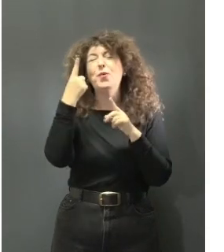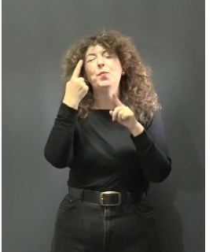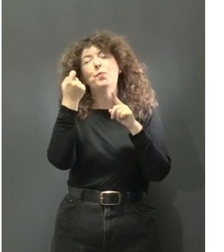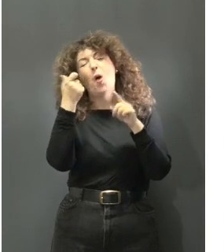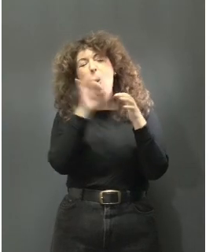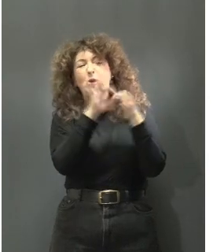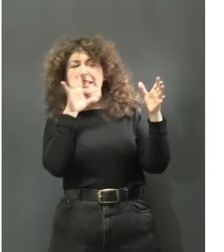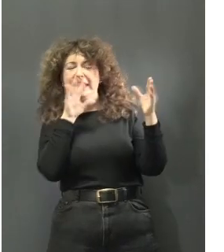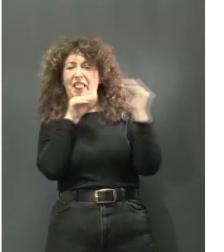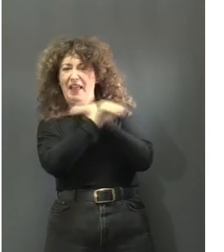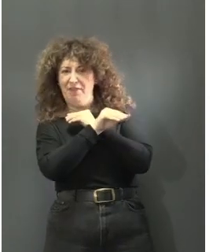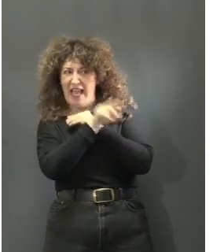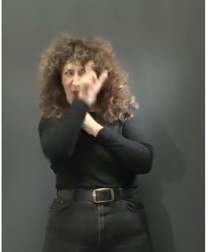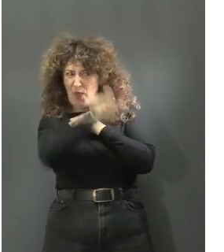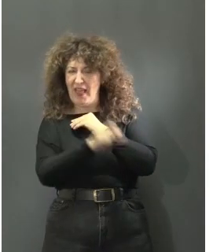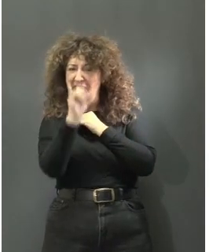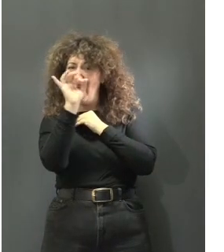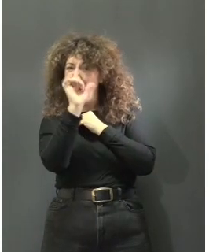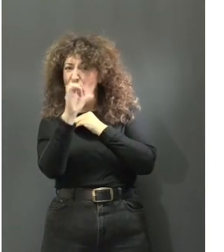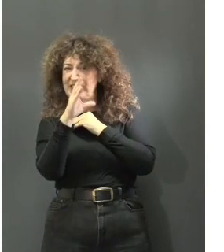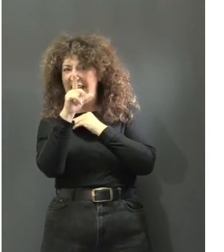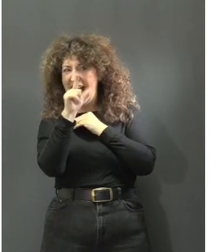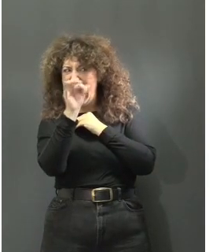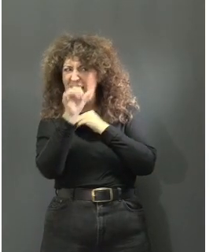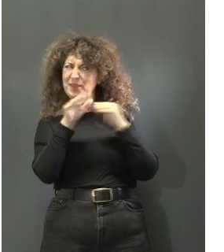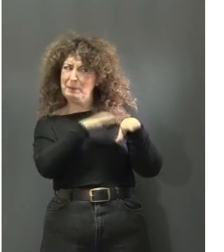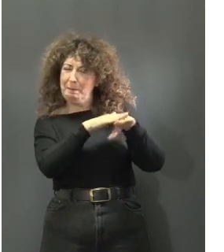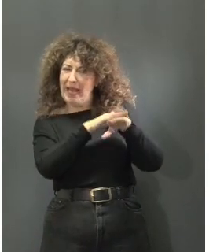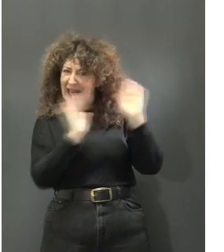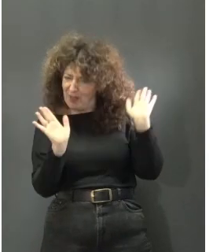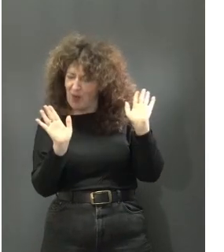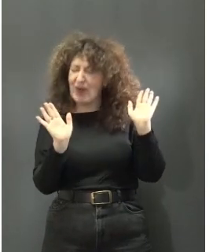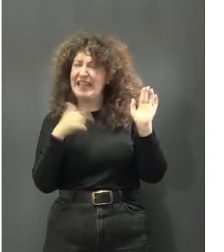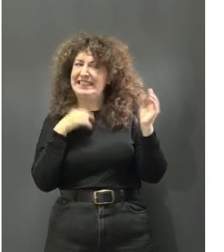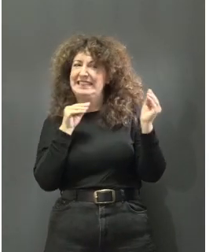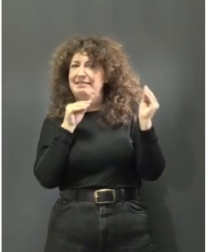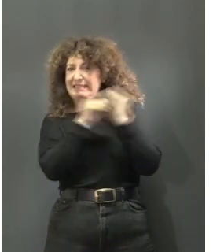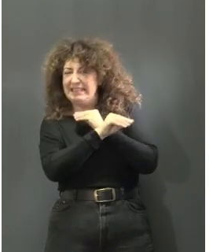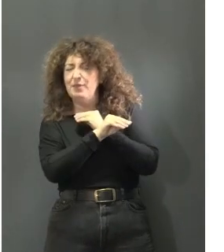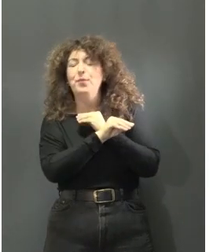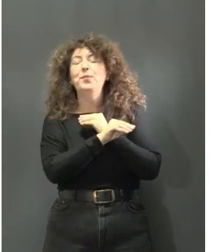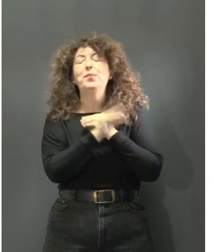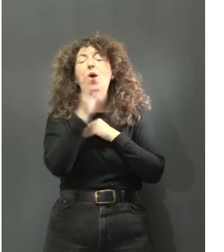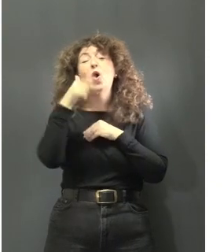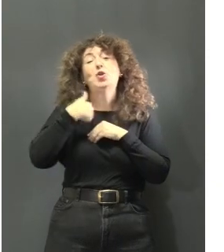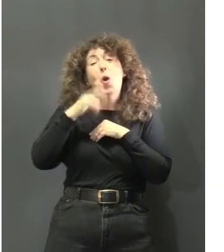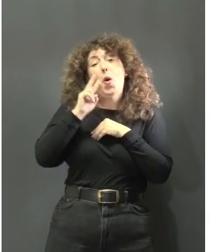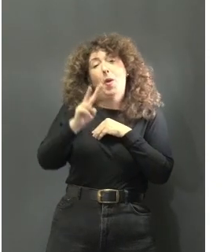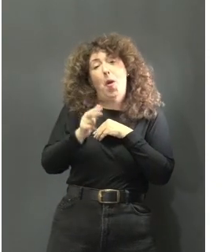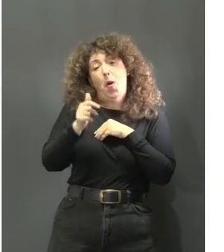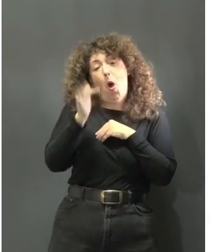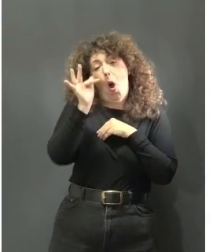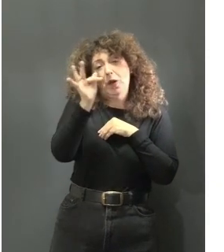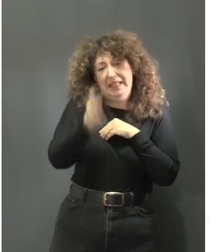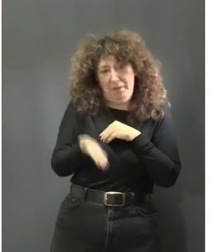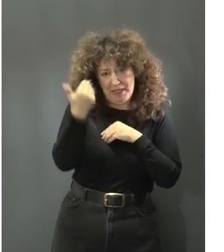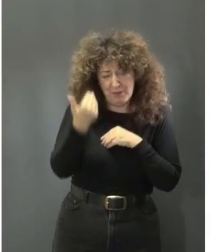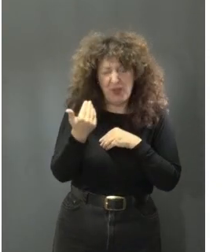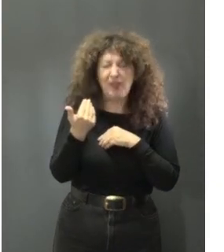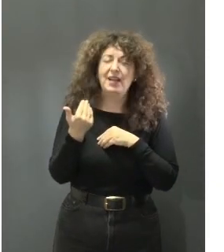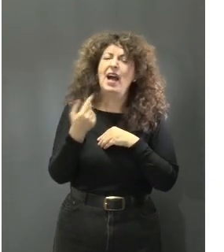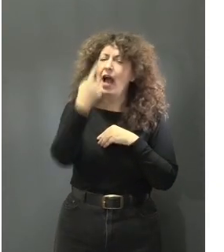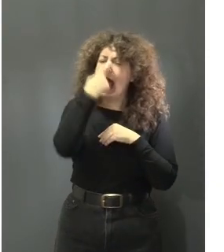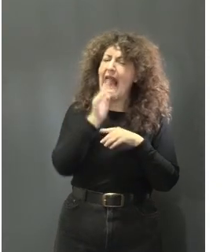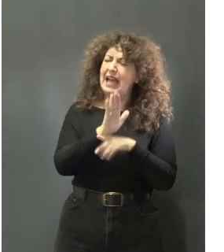poquito de ti, José Carlos, perdonad, quizá porque lo veo con un poco más de optimismo, es que las actitudes